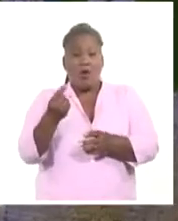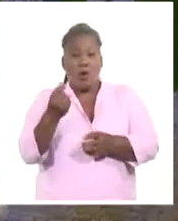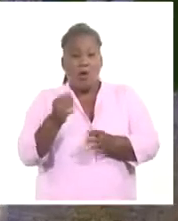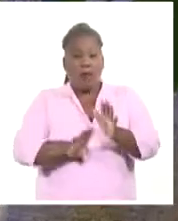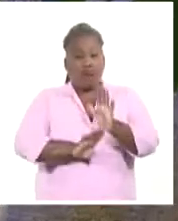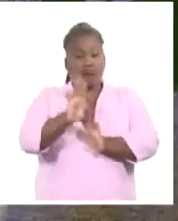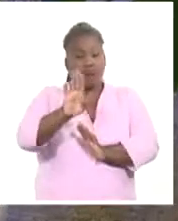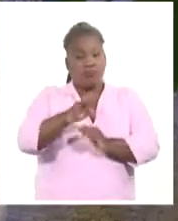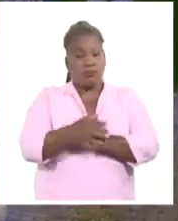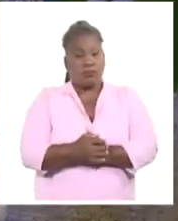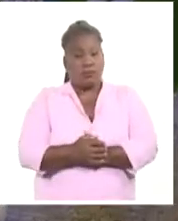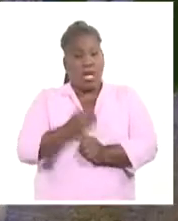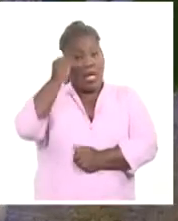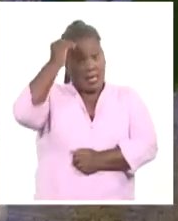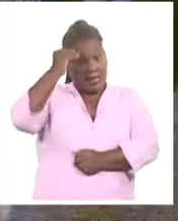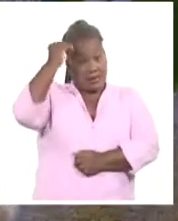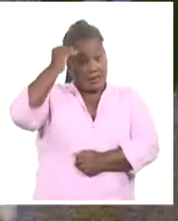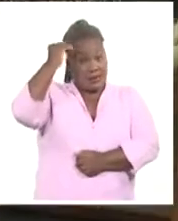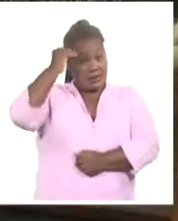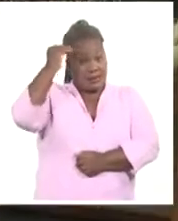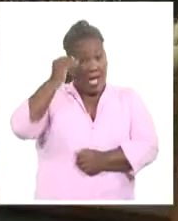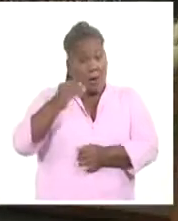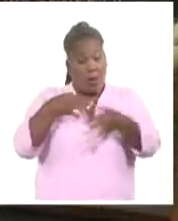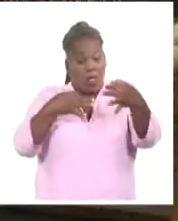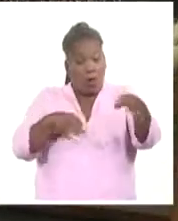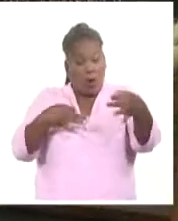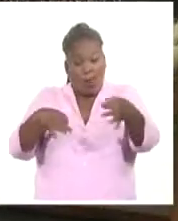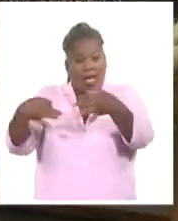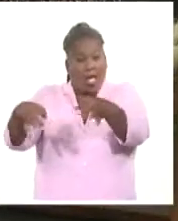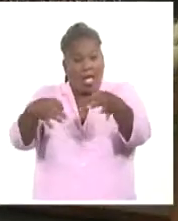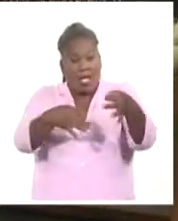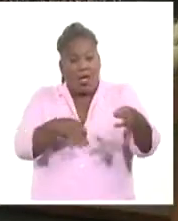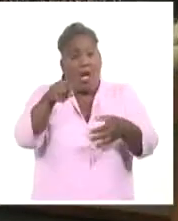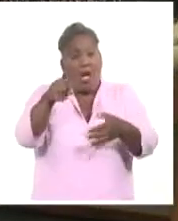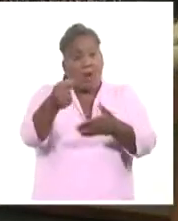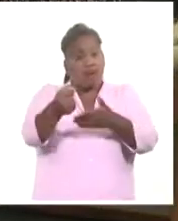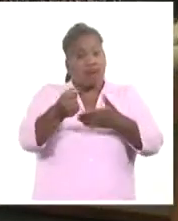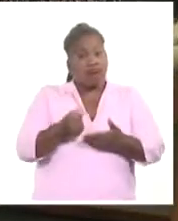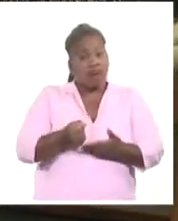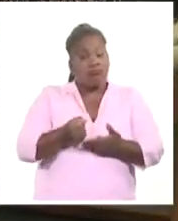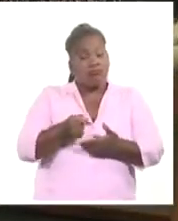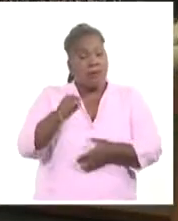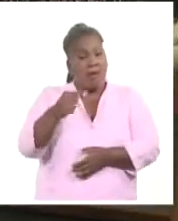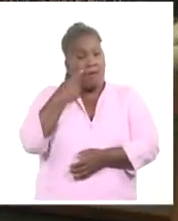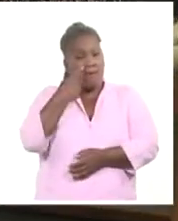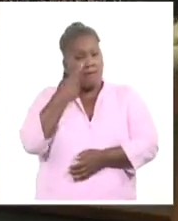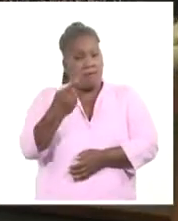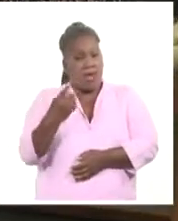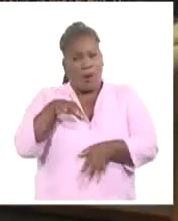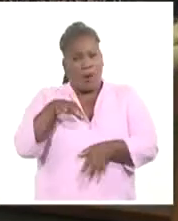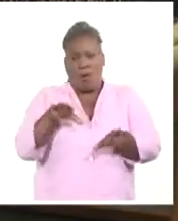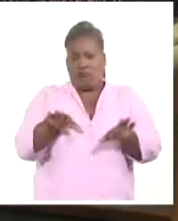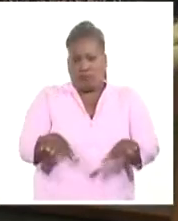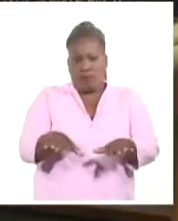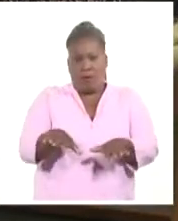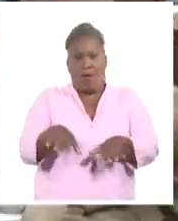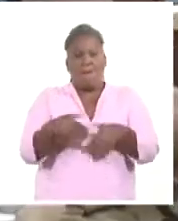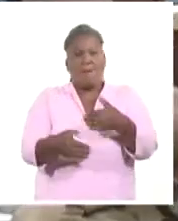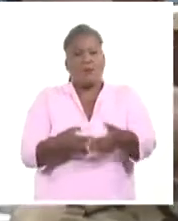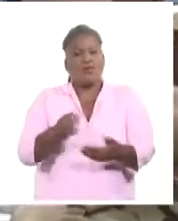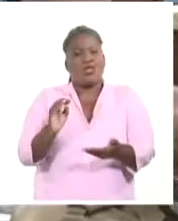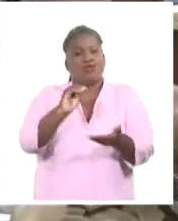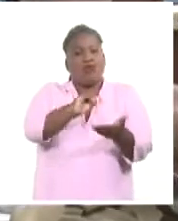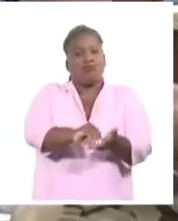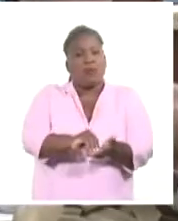analiza en toda su integralidad estos documentos, permite apreciar que no ha habido una pausa en el proceso de implementación de las diferentes